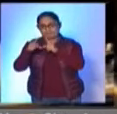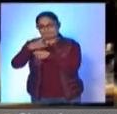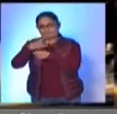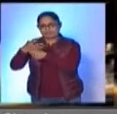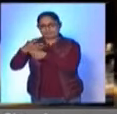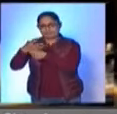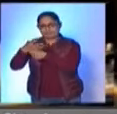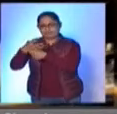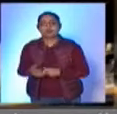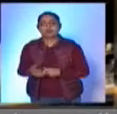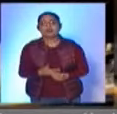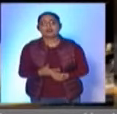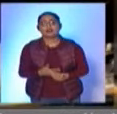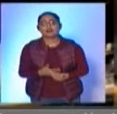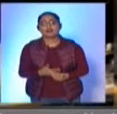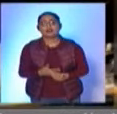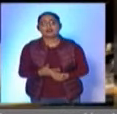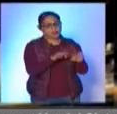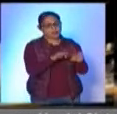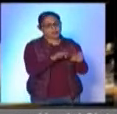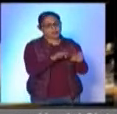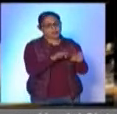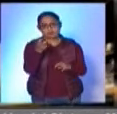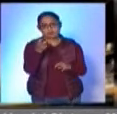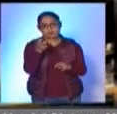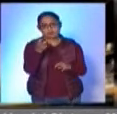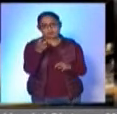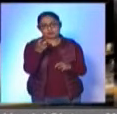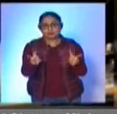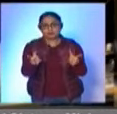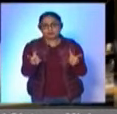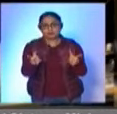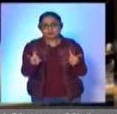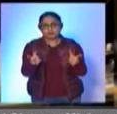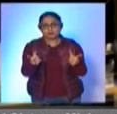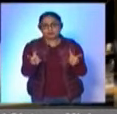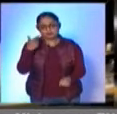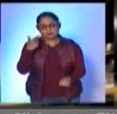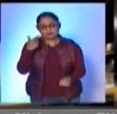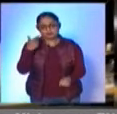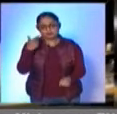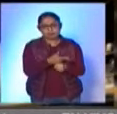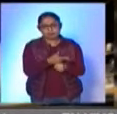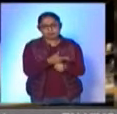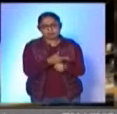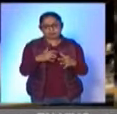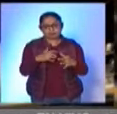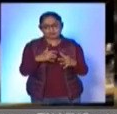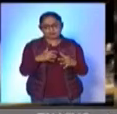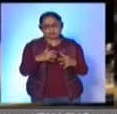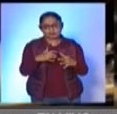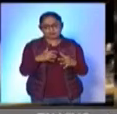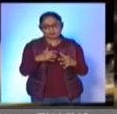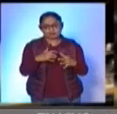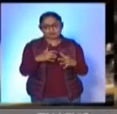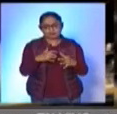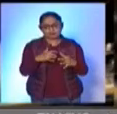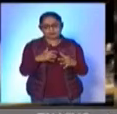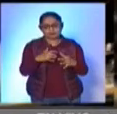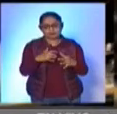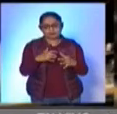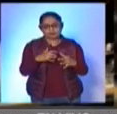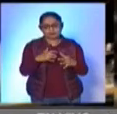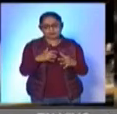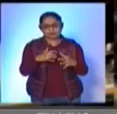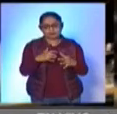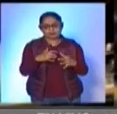Entonces empezamos a trabajar en buscar el tema. Y nos dimos cuenta de que el trasplante de cerebro no existe, obviamente aún no existe, sin embargo, se